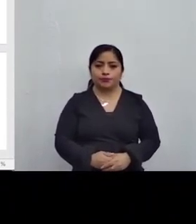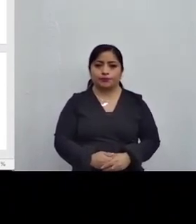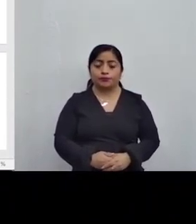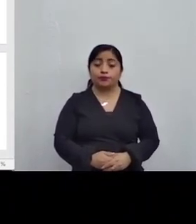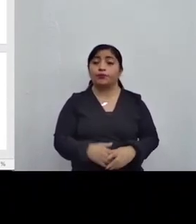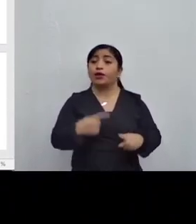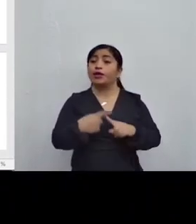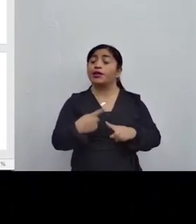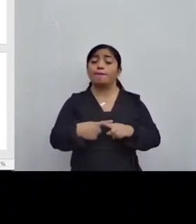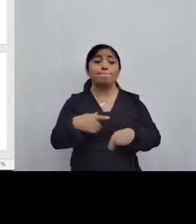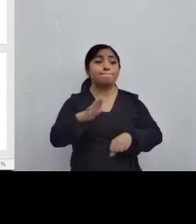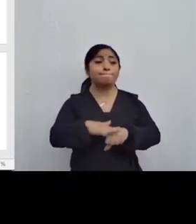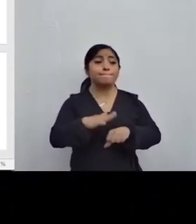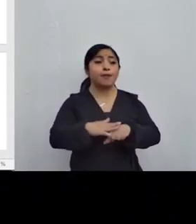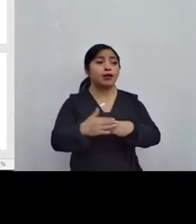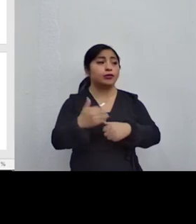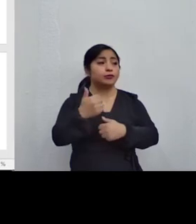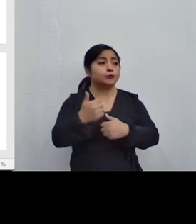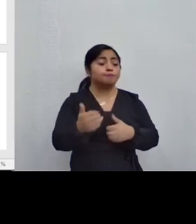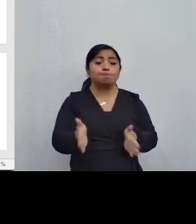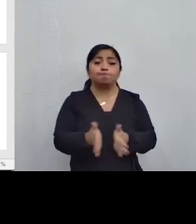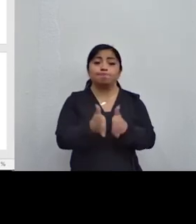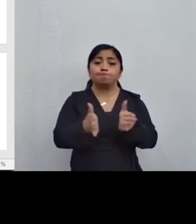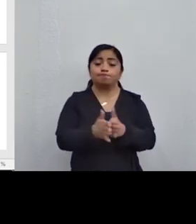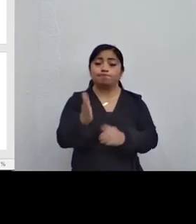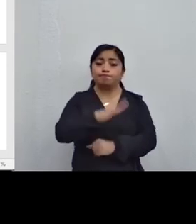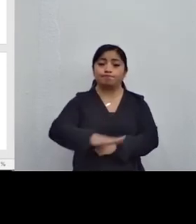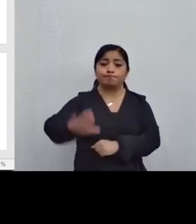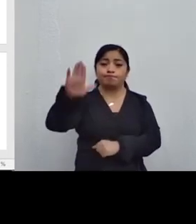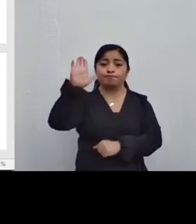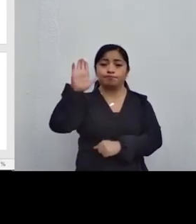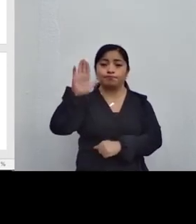¿Alguien más que quiera participar?